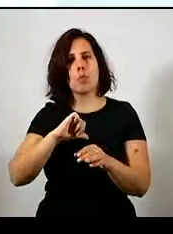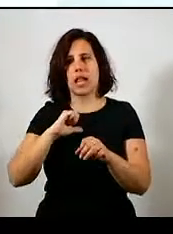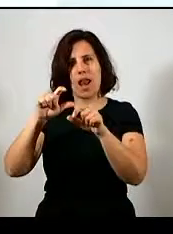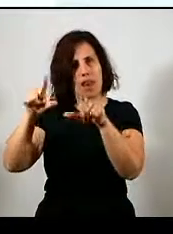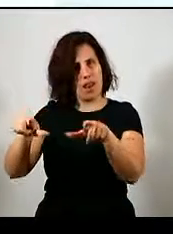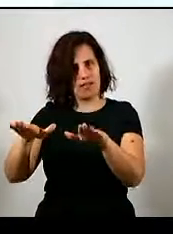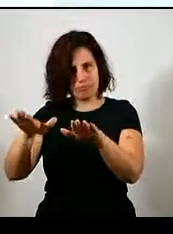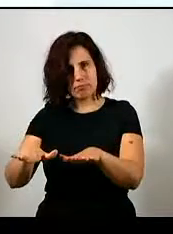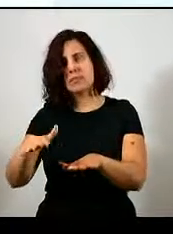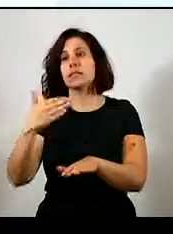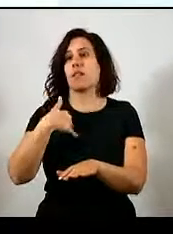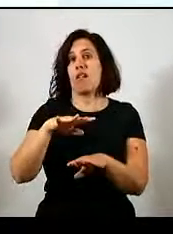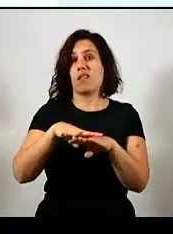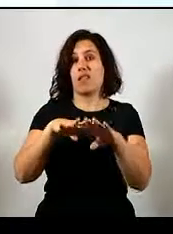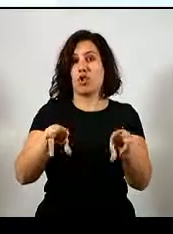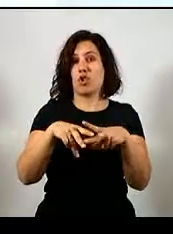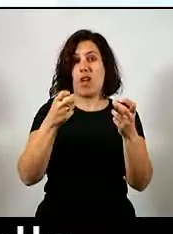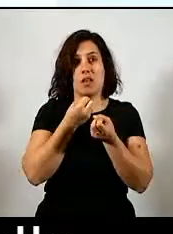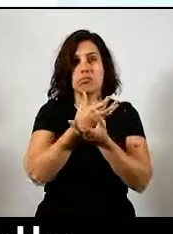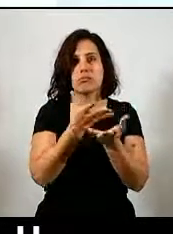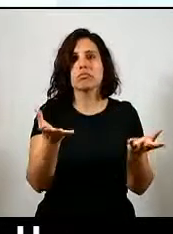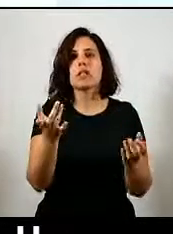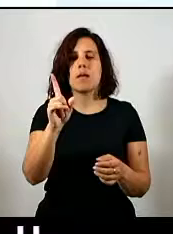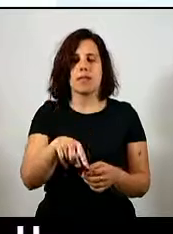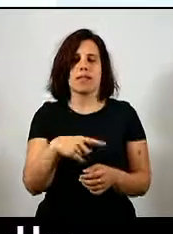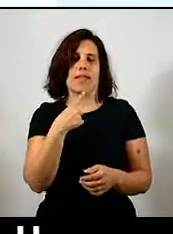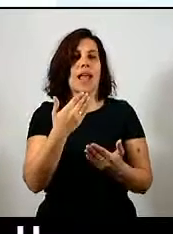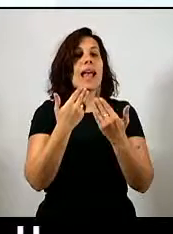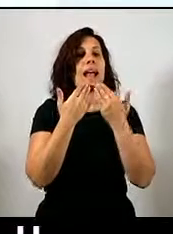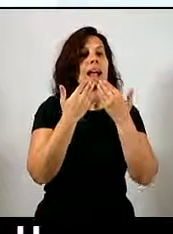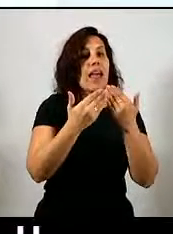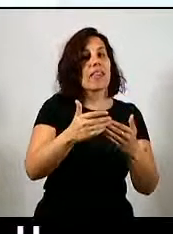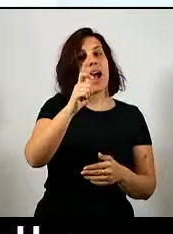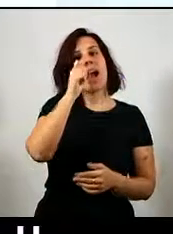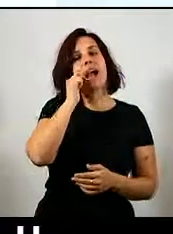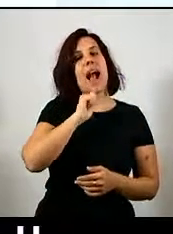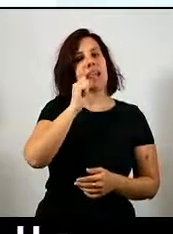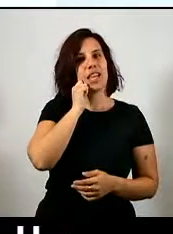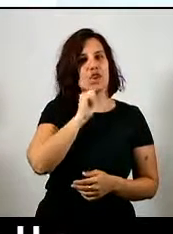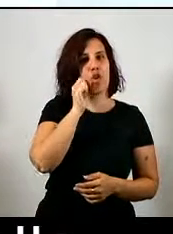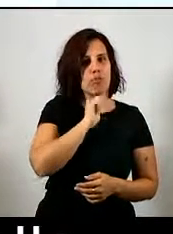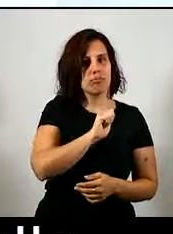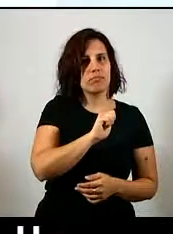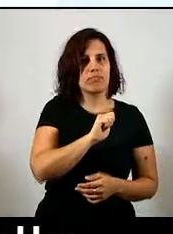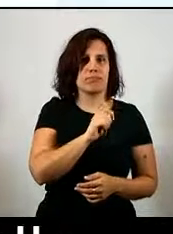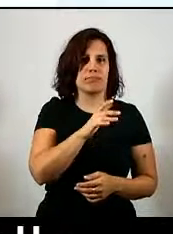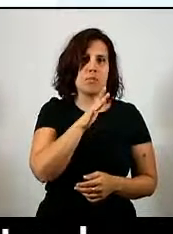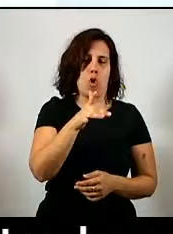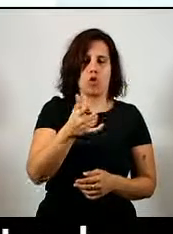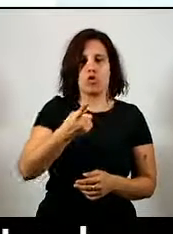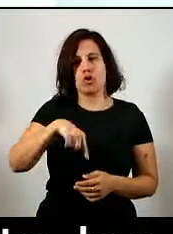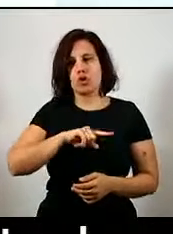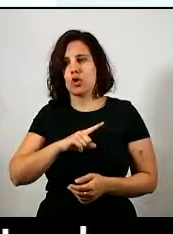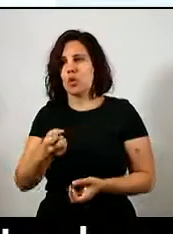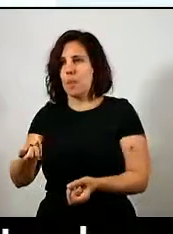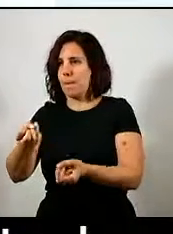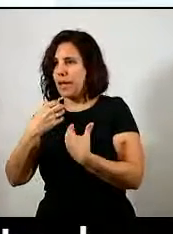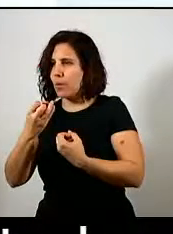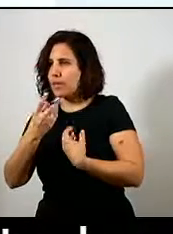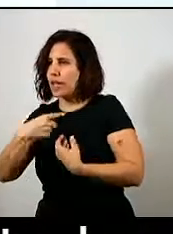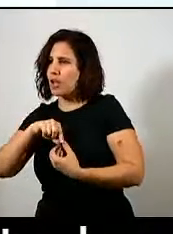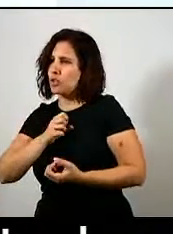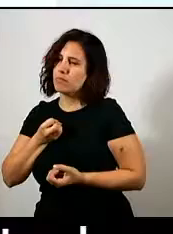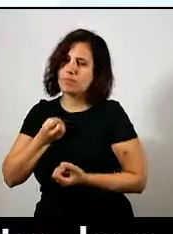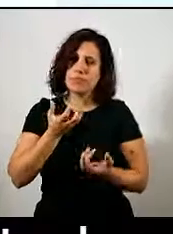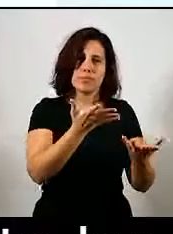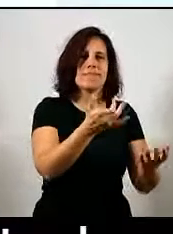redes sociales, pues agradece mucho tanto las muestras de cariño que ha recibido ella como las que nosotros desde el Gobierno hemos